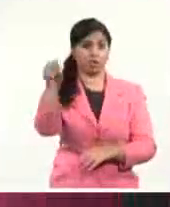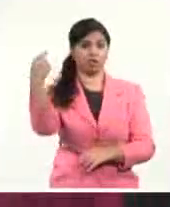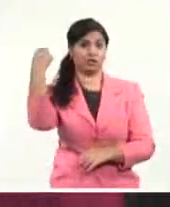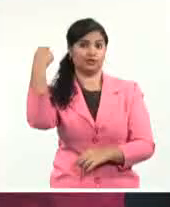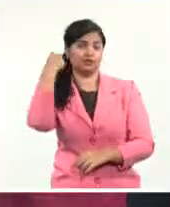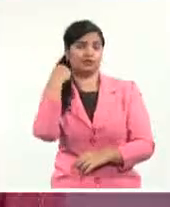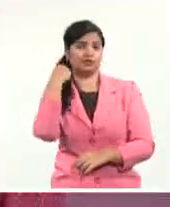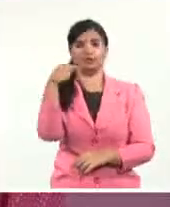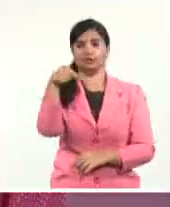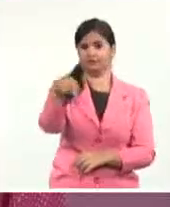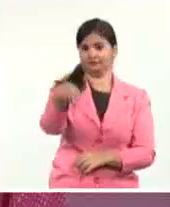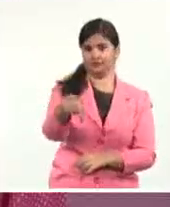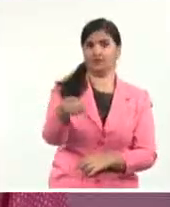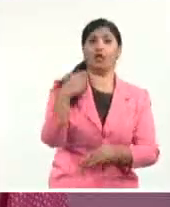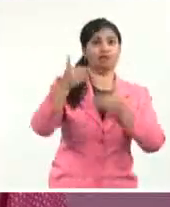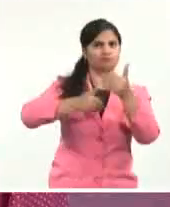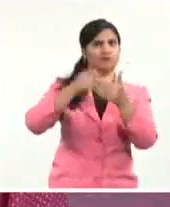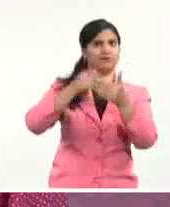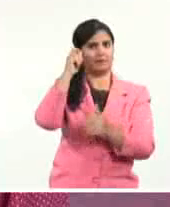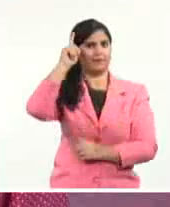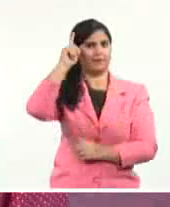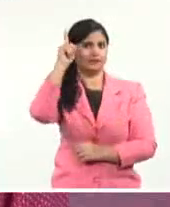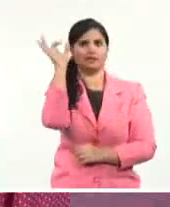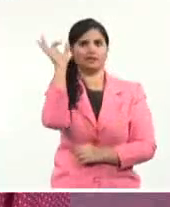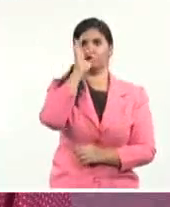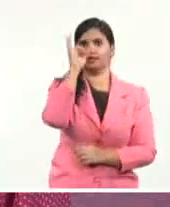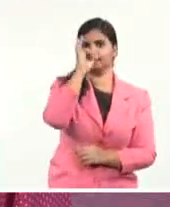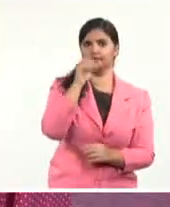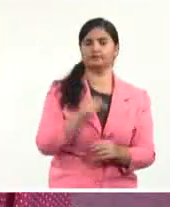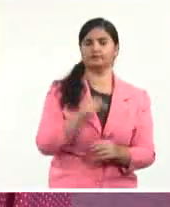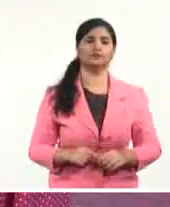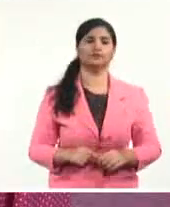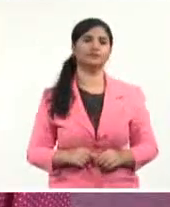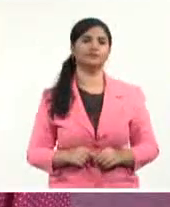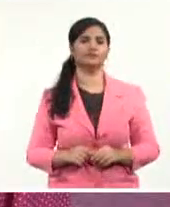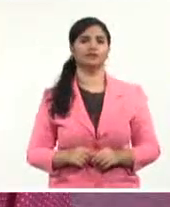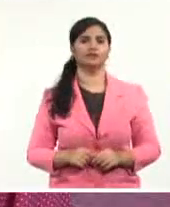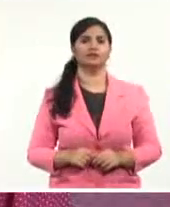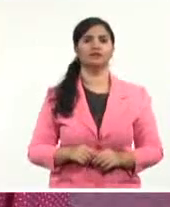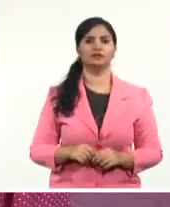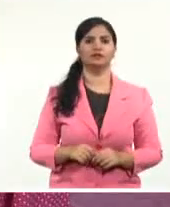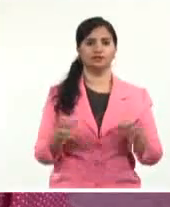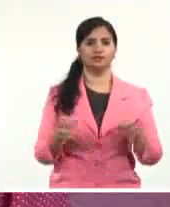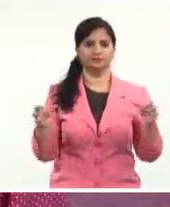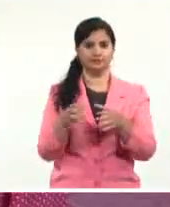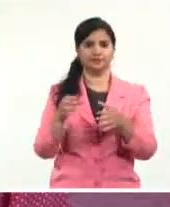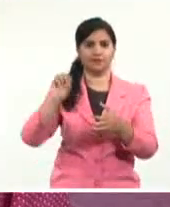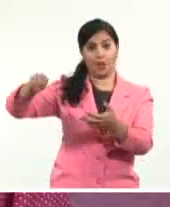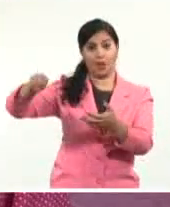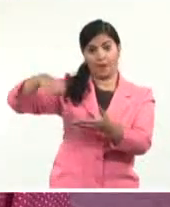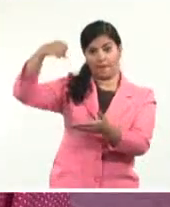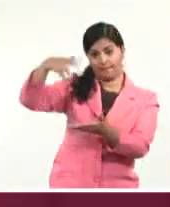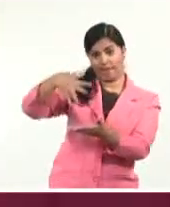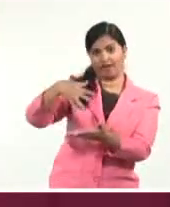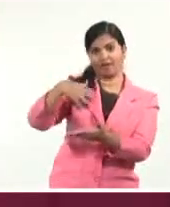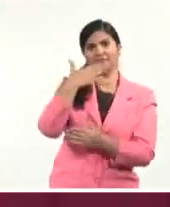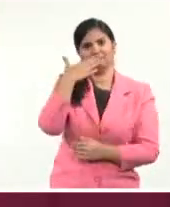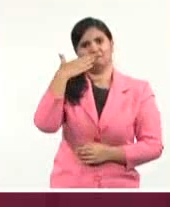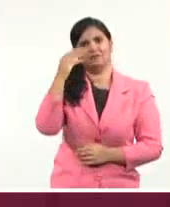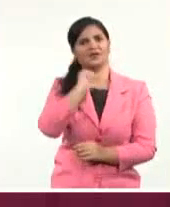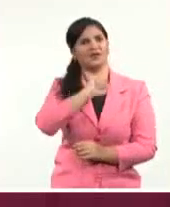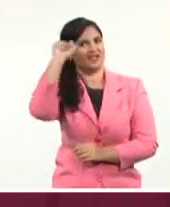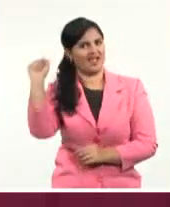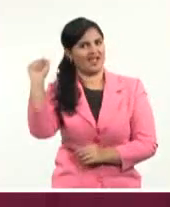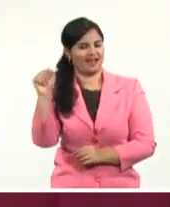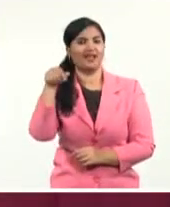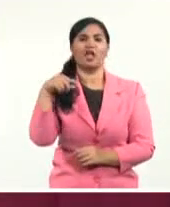trayectoria. Pero es la primera vez que la magia es la ganadora. Y realmente esto significa mucho para nuestro arte.